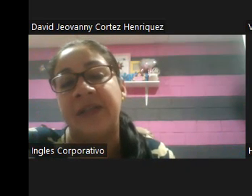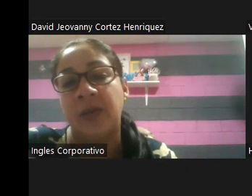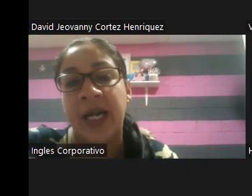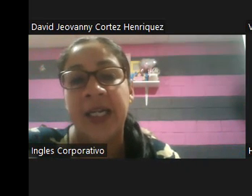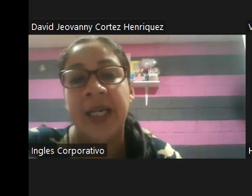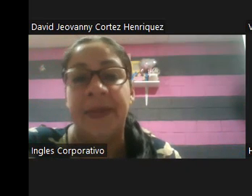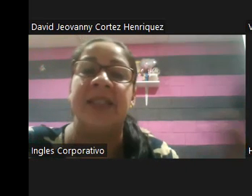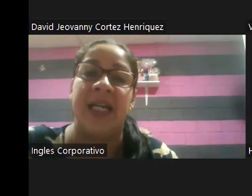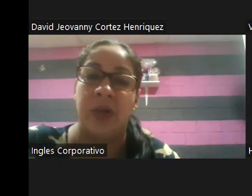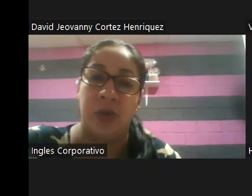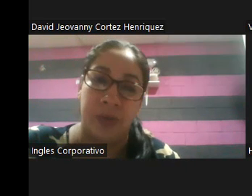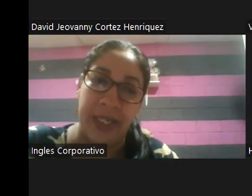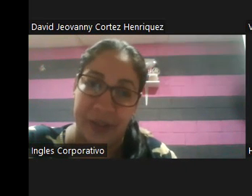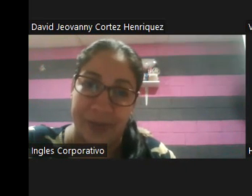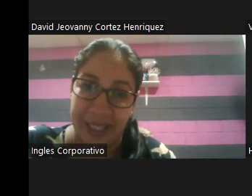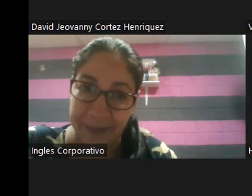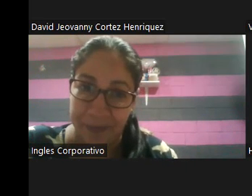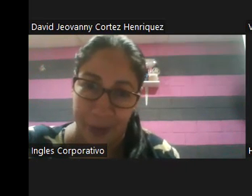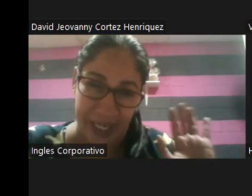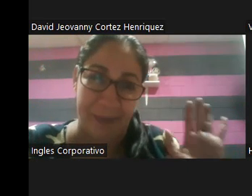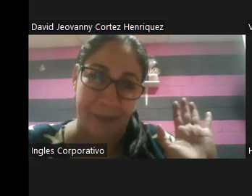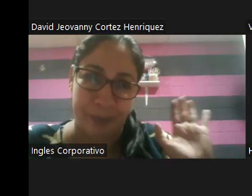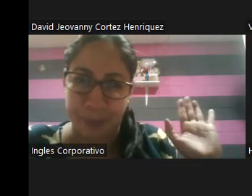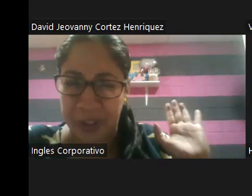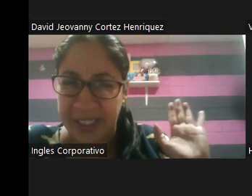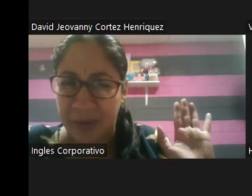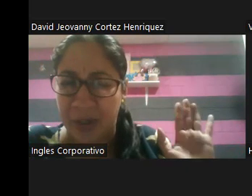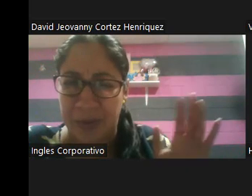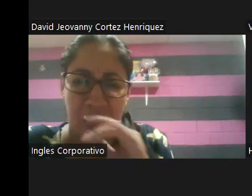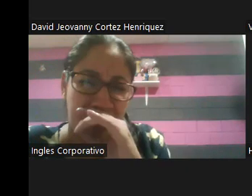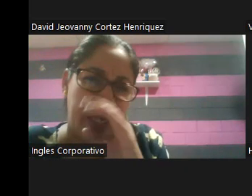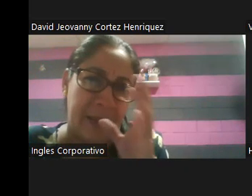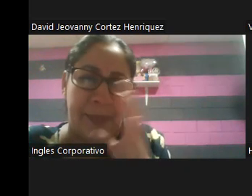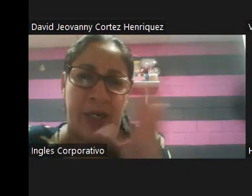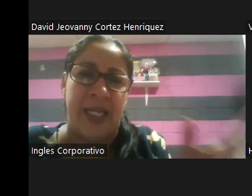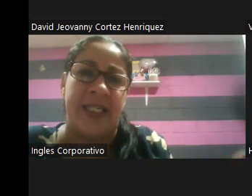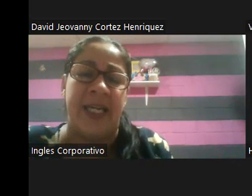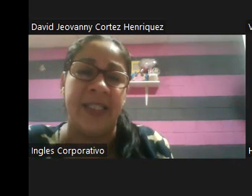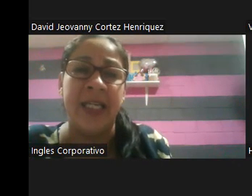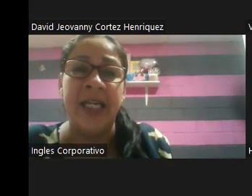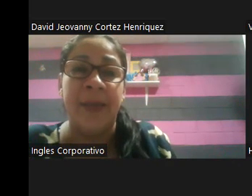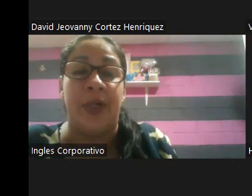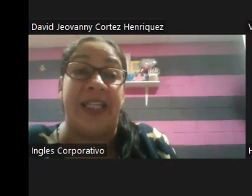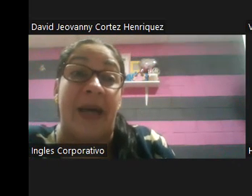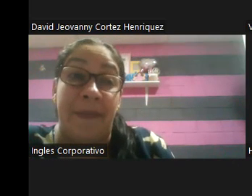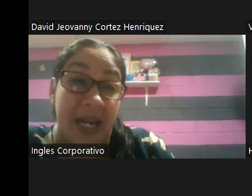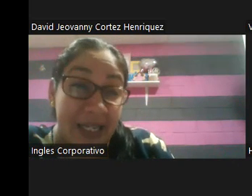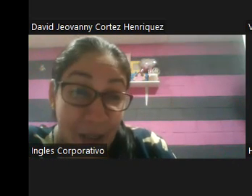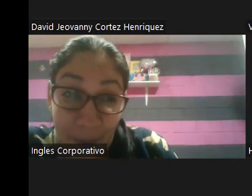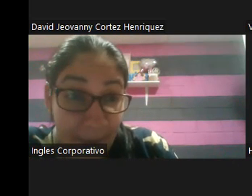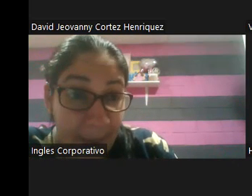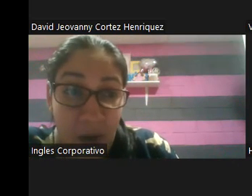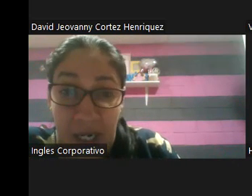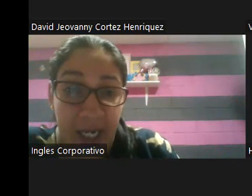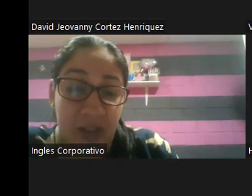manera individual mandaran los documentos verdad podría podría ser una opción que y que por ahí quizás por porque también